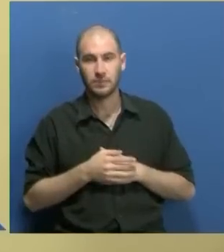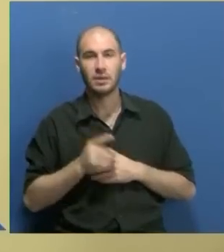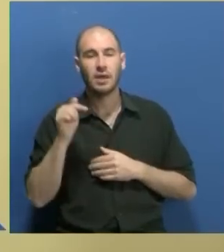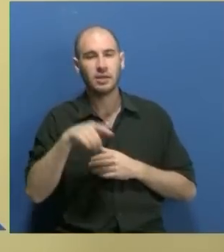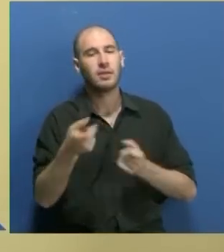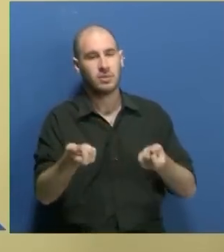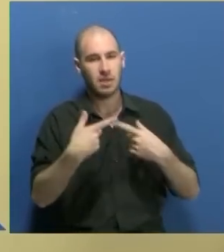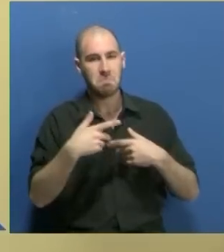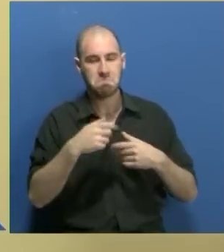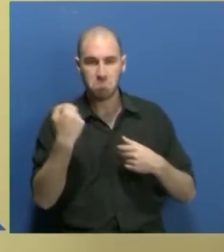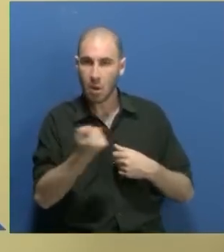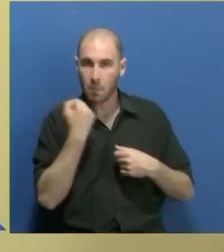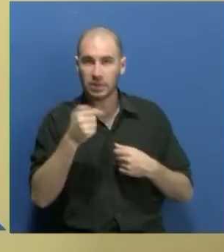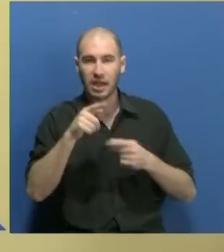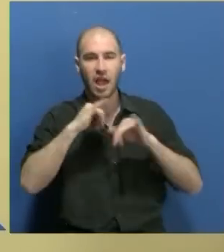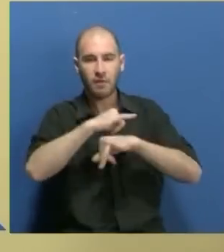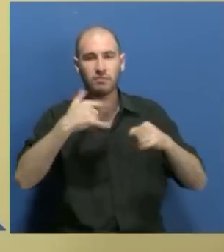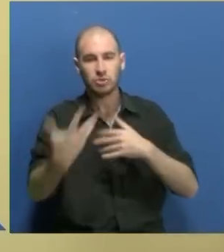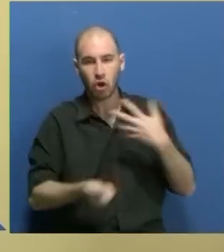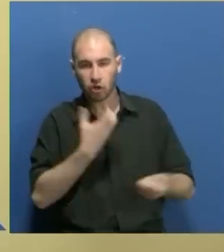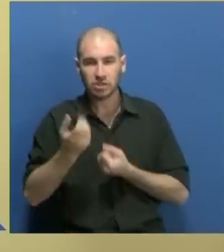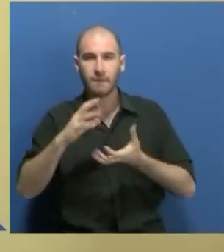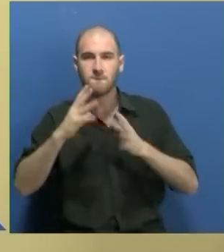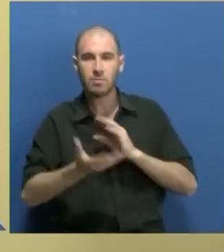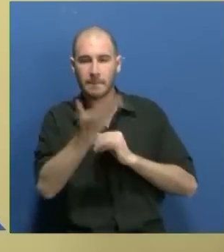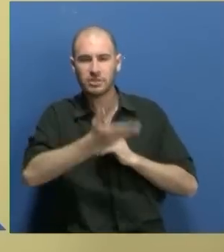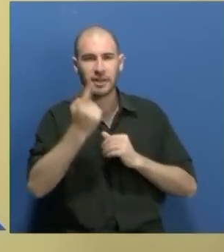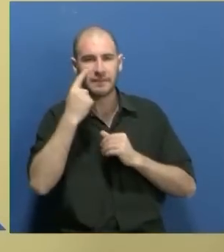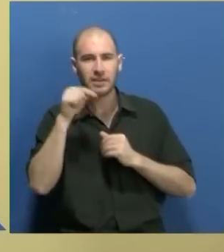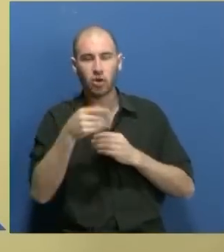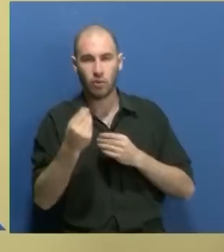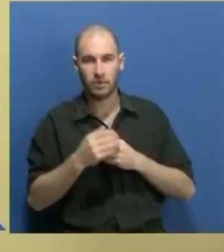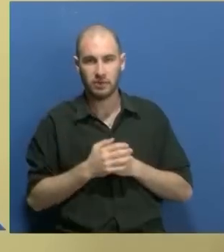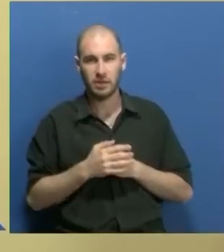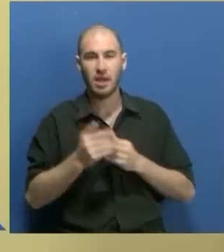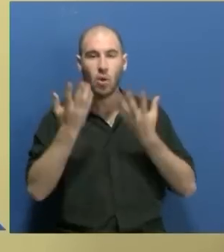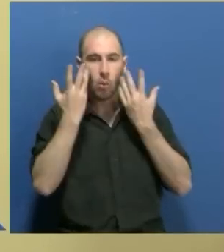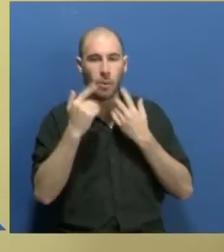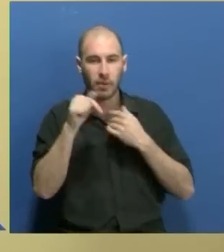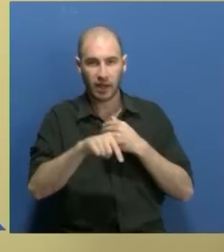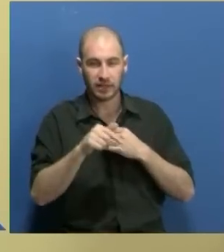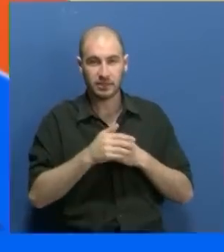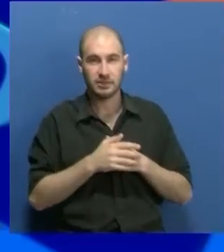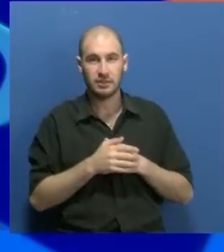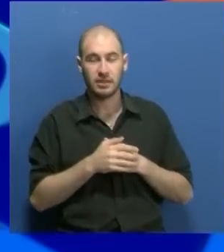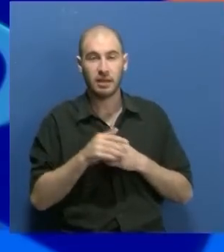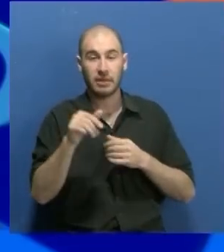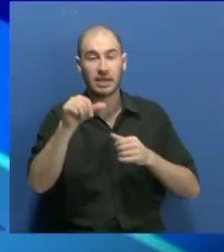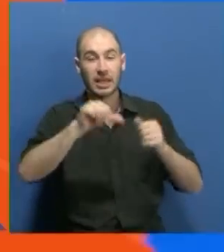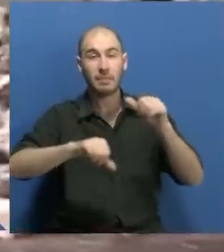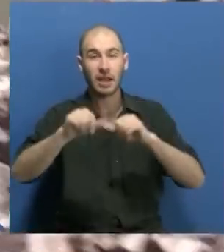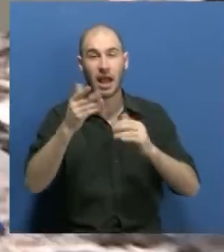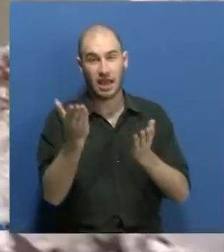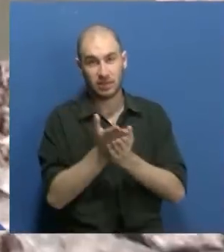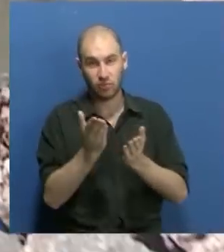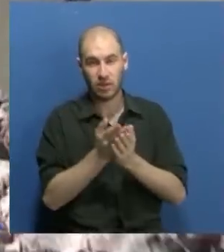ofrece una enorme posibilidad de obtener información sobre el modo de vida de esta gente. Uh-huh. Hoy día los restos óseos humanos se pueden estudiar químicamente, es decir, cada